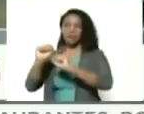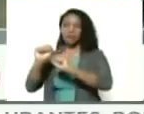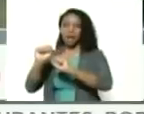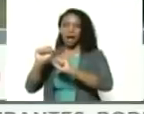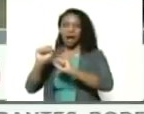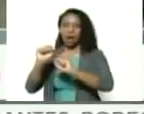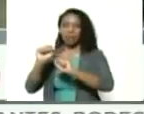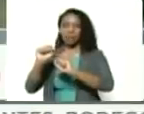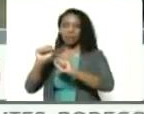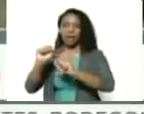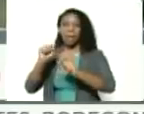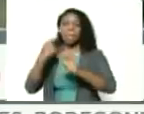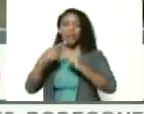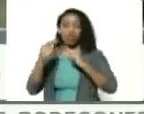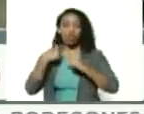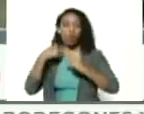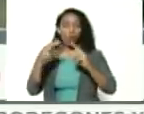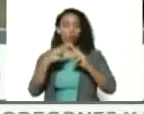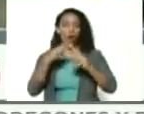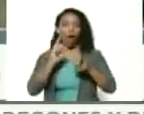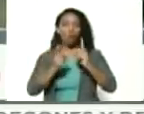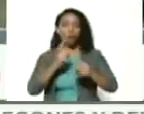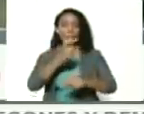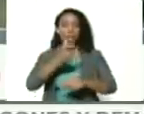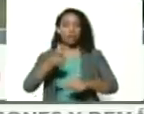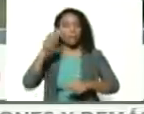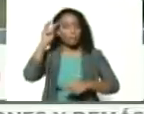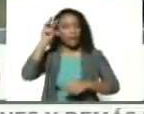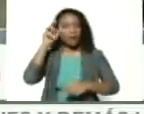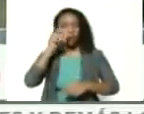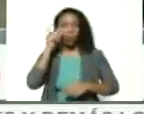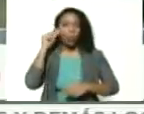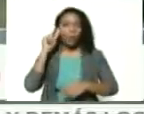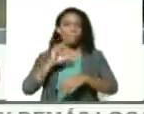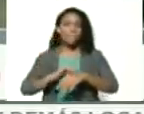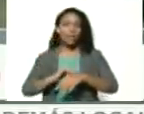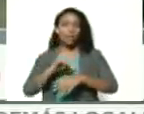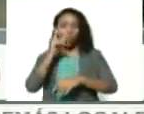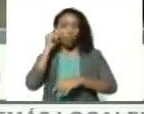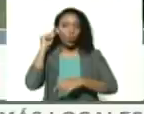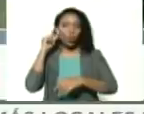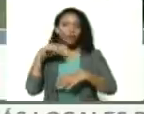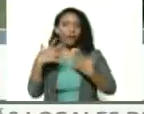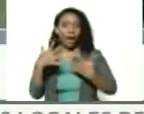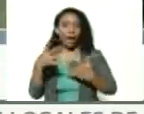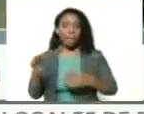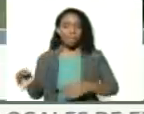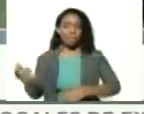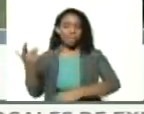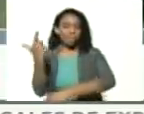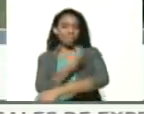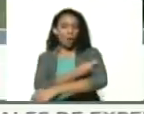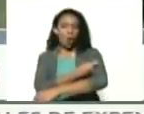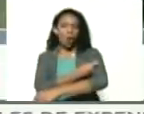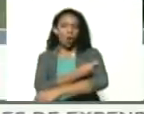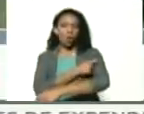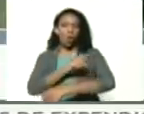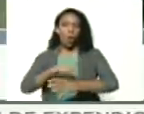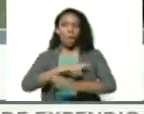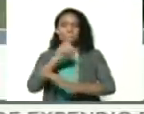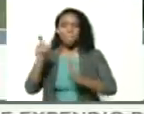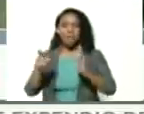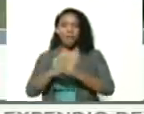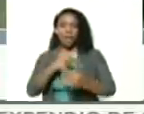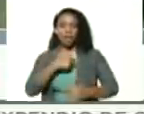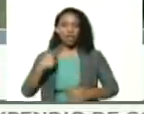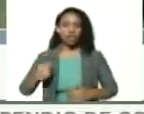Conozco casos de gente, maestros, maestras, médicos, que se han puesto completa la vacuna china